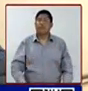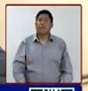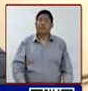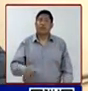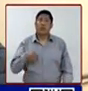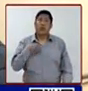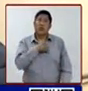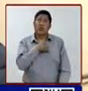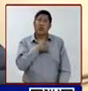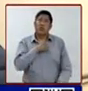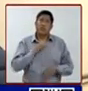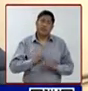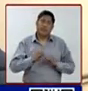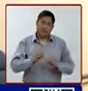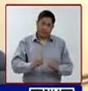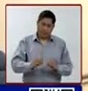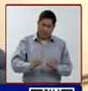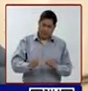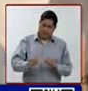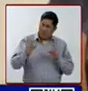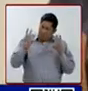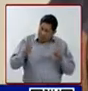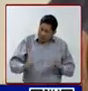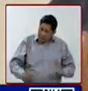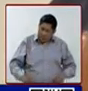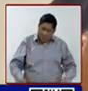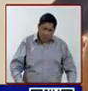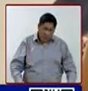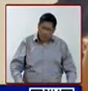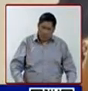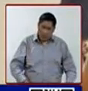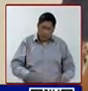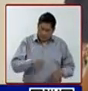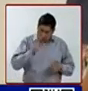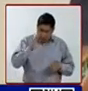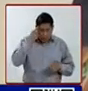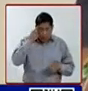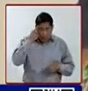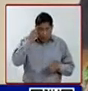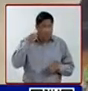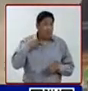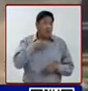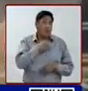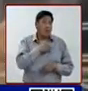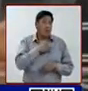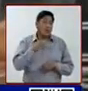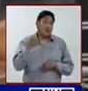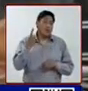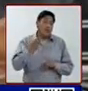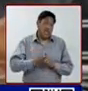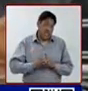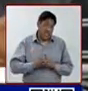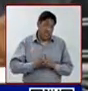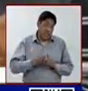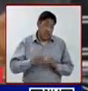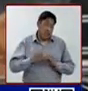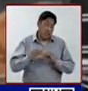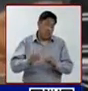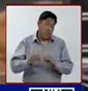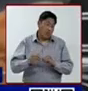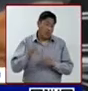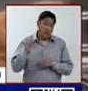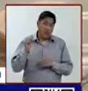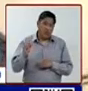Nosotros vamos a interponer una apelación incidental porque consideramos que la medida adoptada por la autoridad jurisdiccional